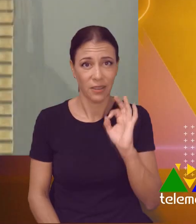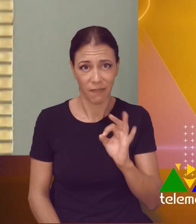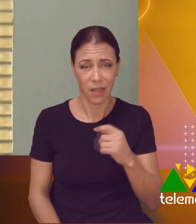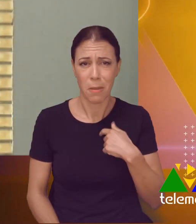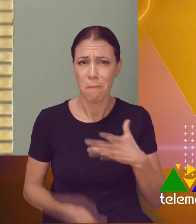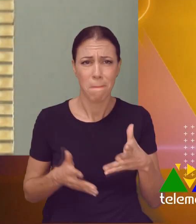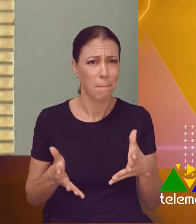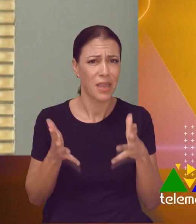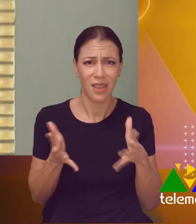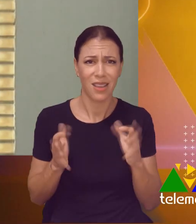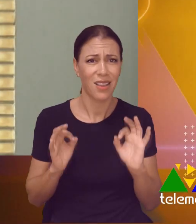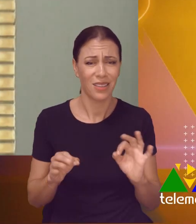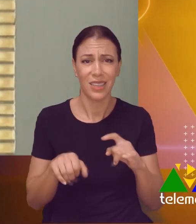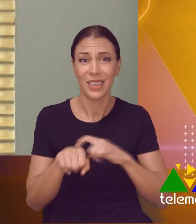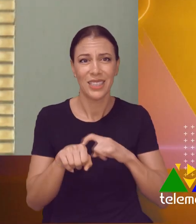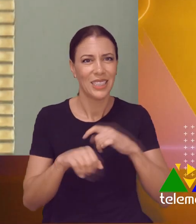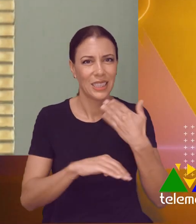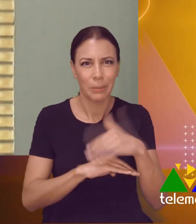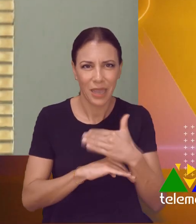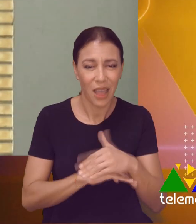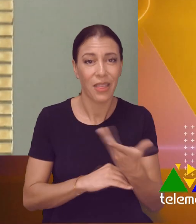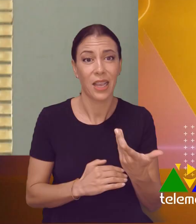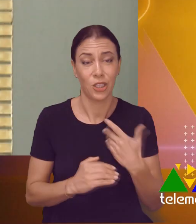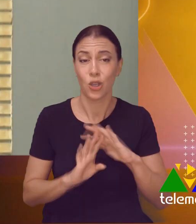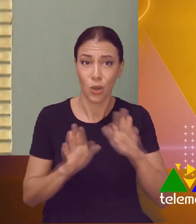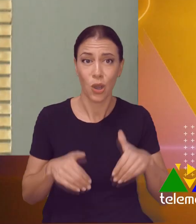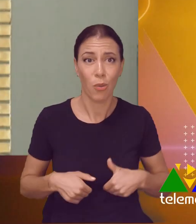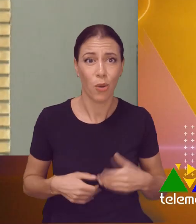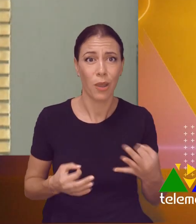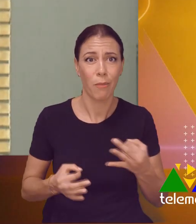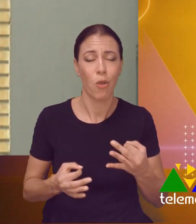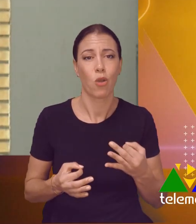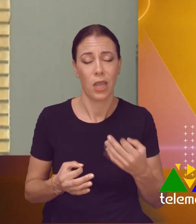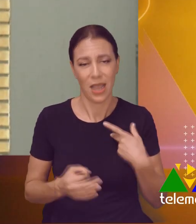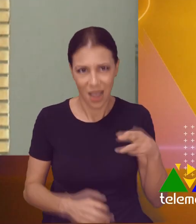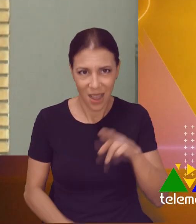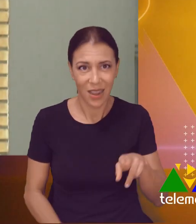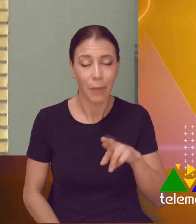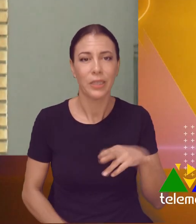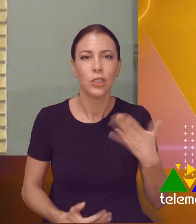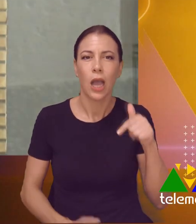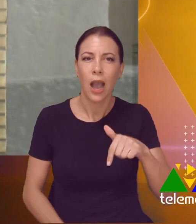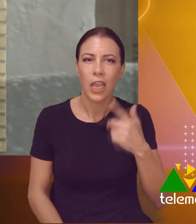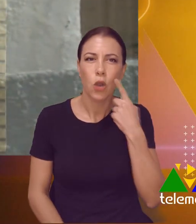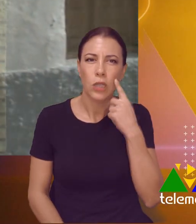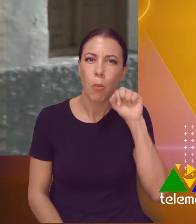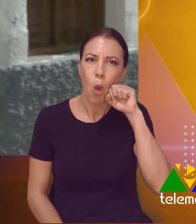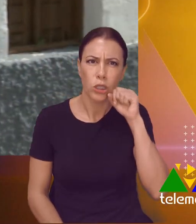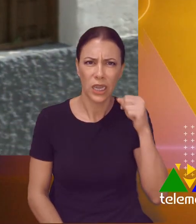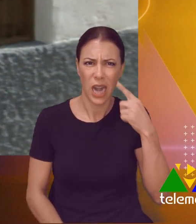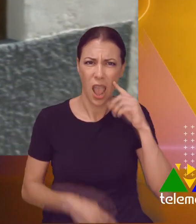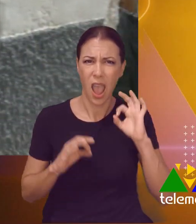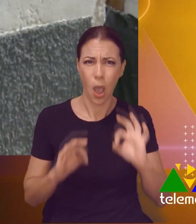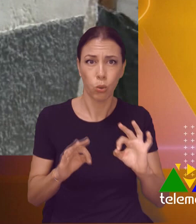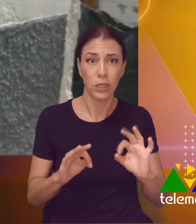Pues la verdad es que me encanta pasar por este tipo de calles, que volvemos a reiterar, ¿no? Es que es donde encontramos realmente al